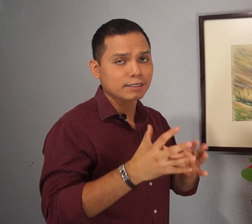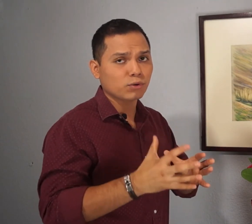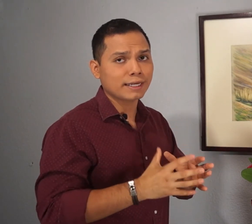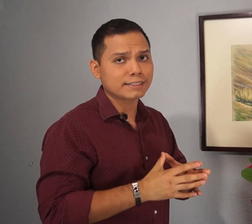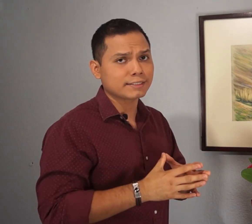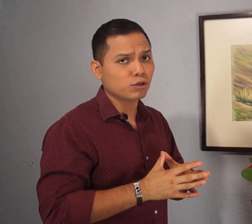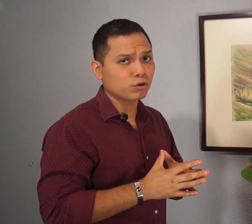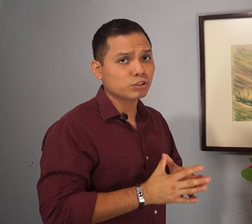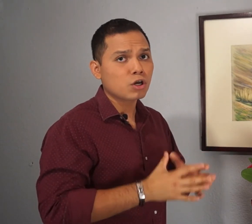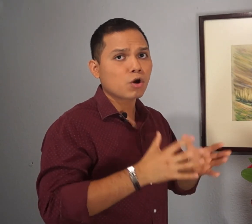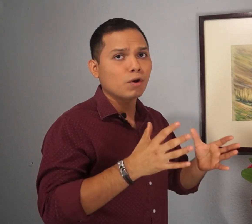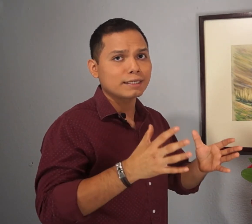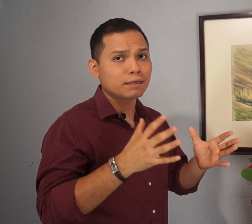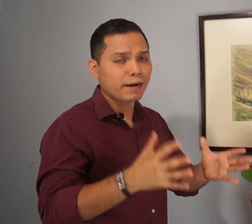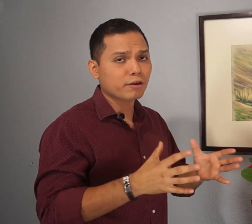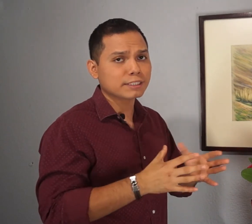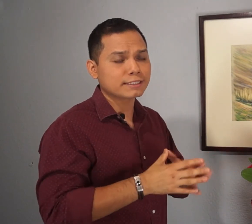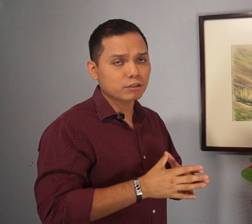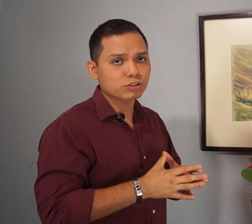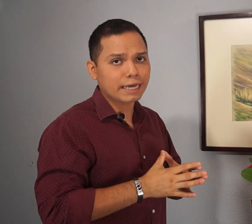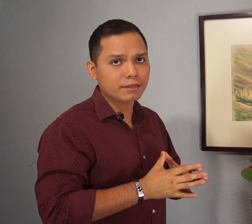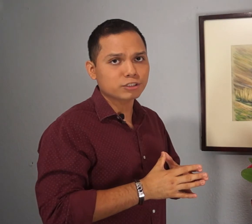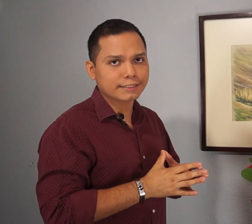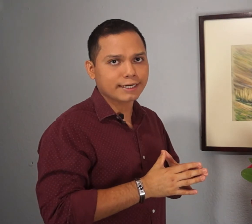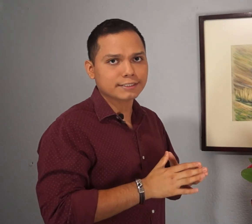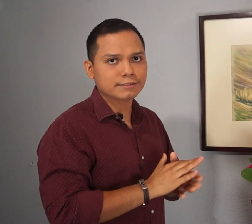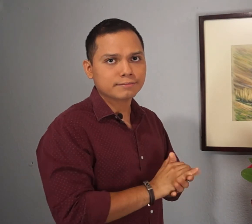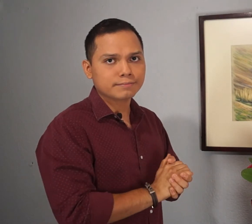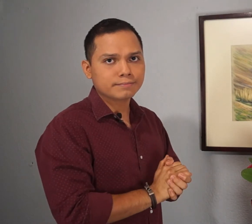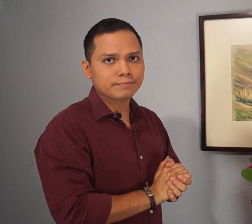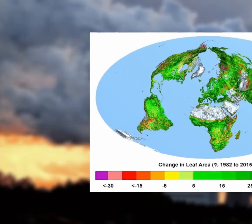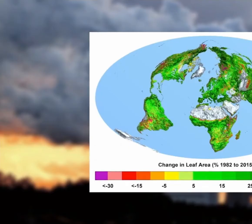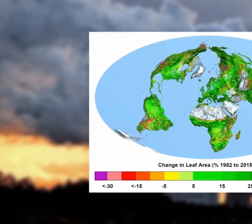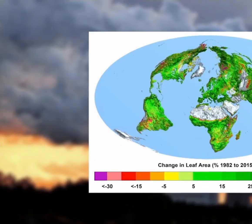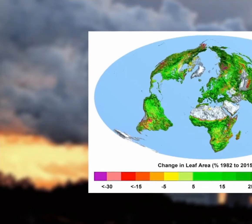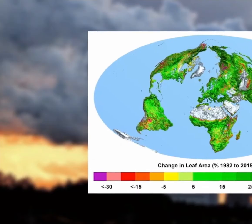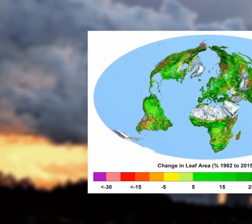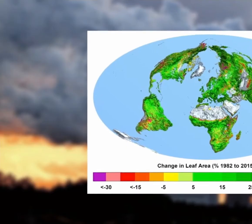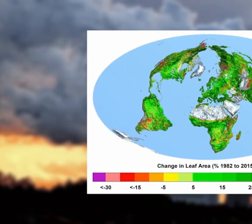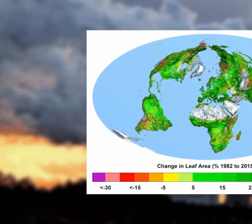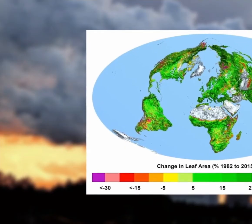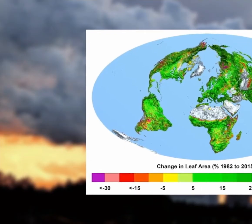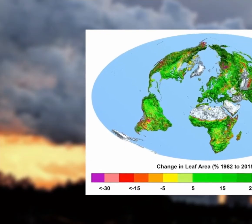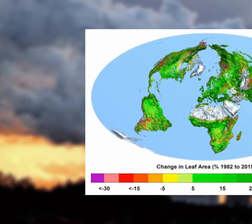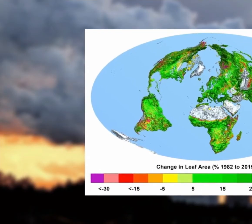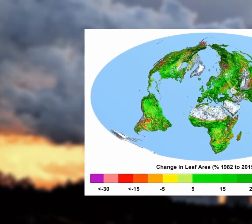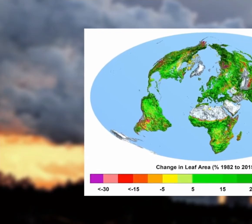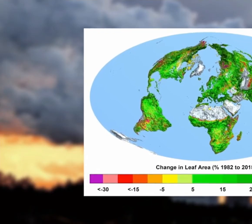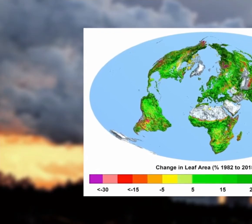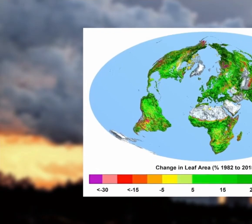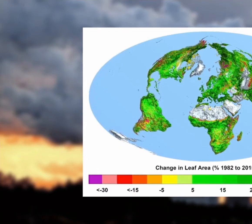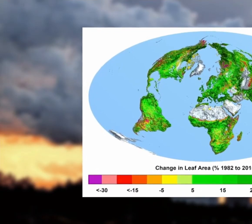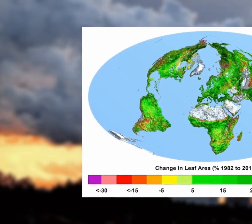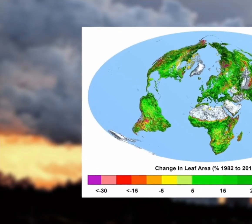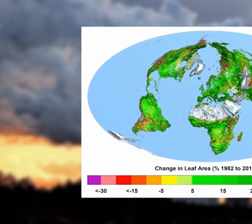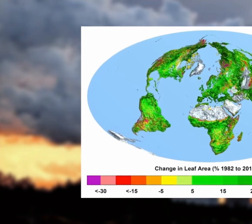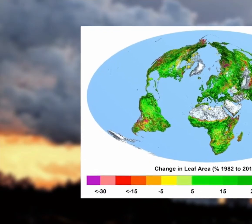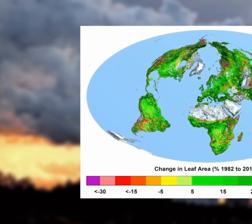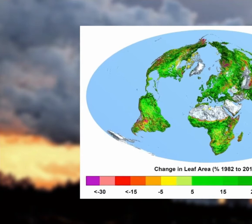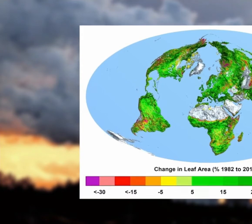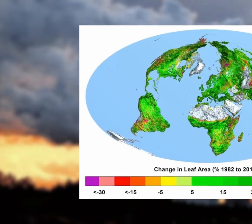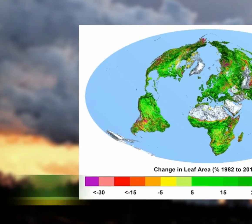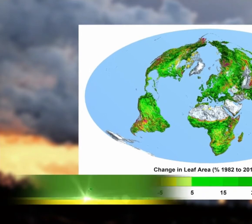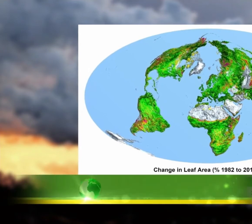las cantidades actuales de CO2 con las de varios de cientos de años atrás. Un estudio analizó la composición atmosférica de la